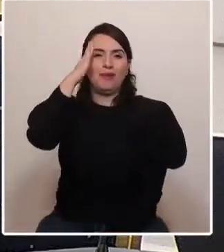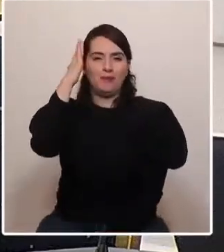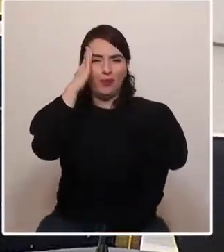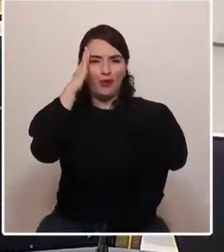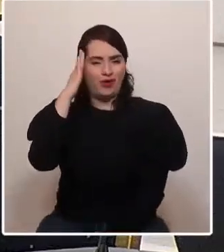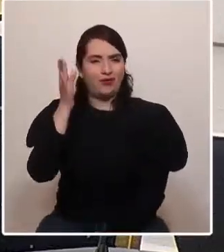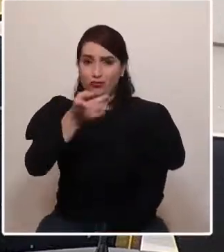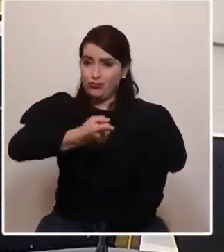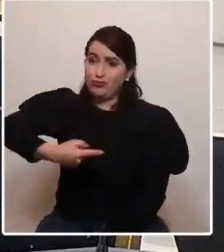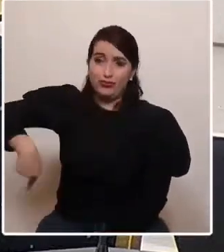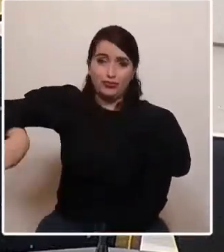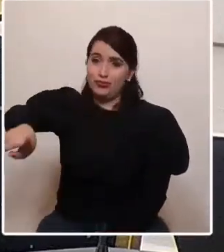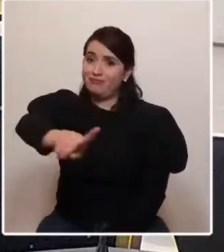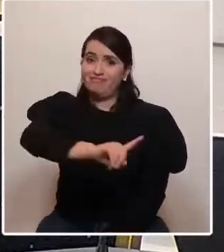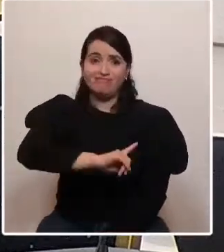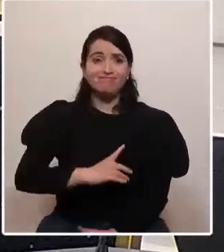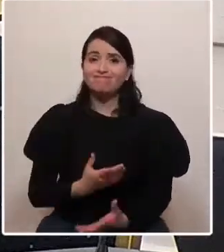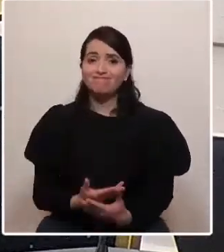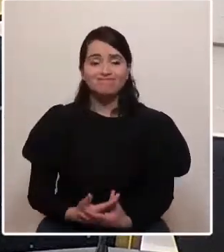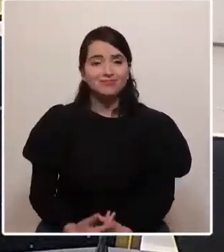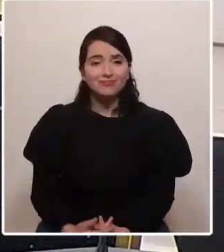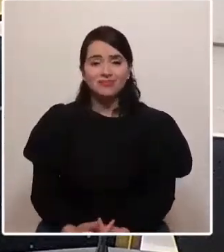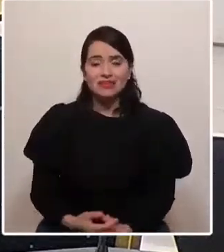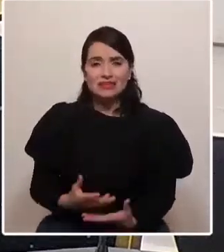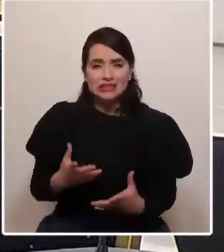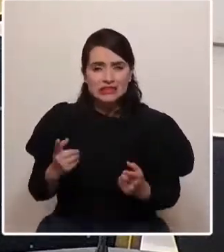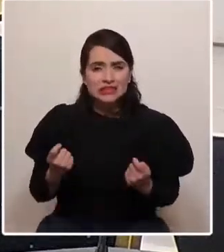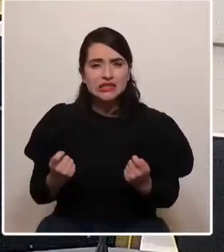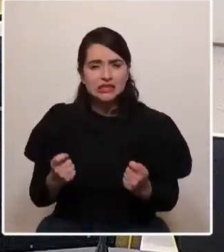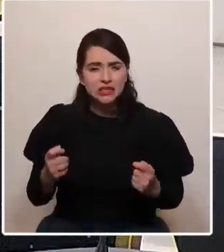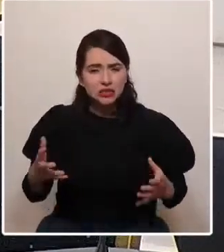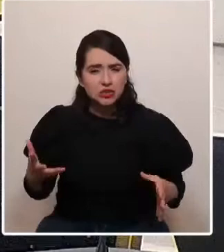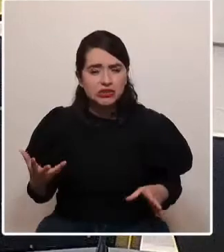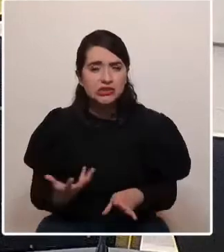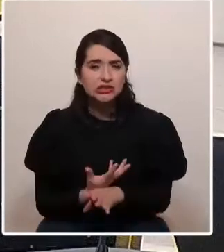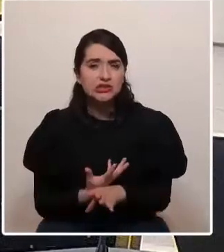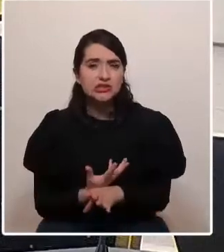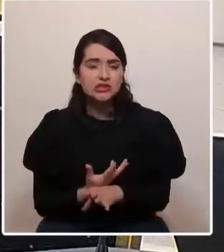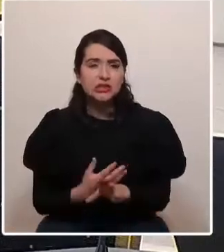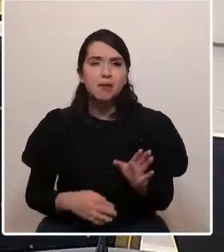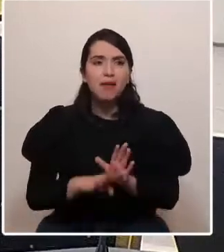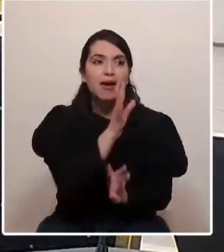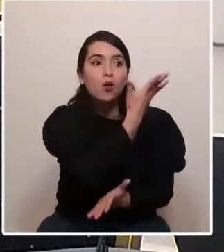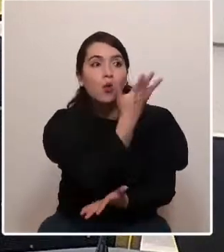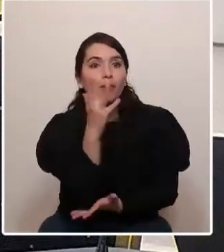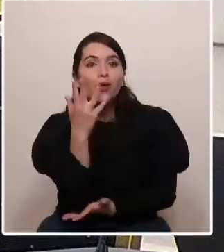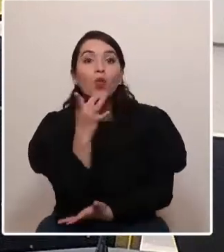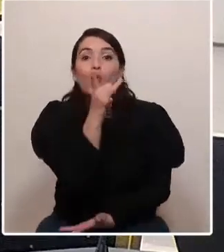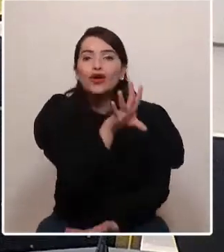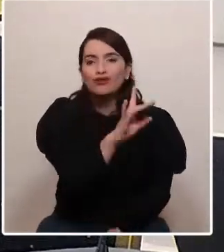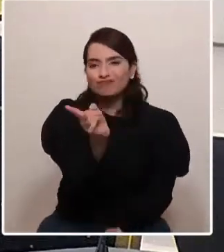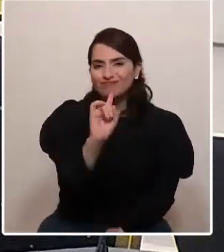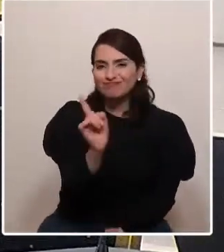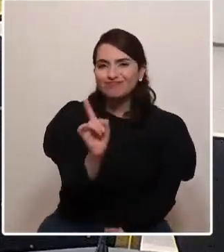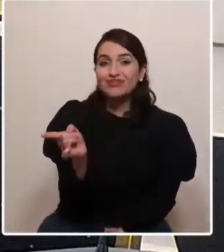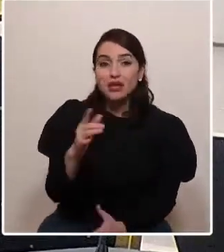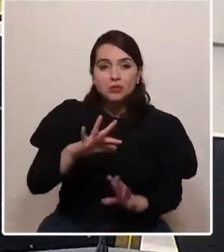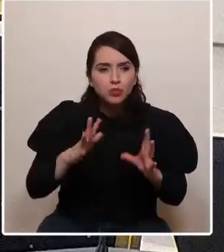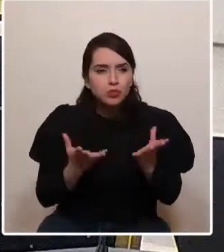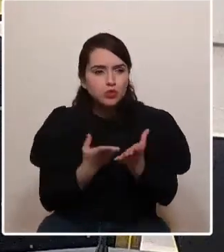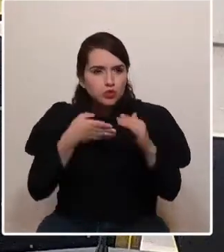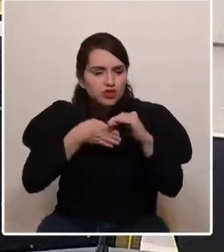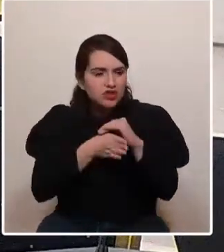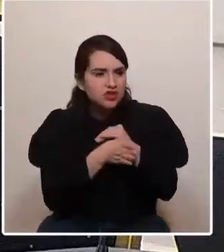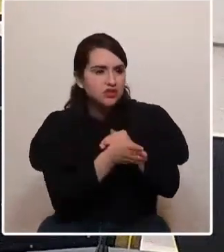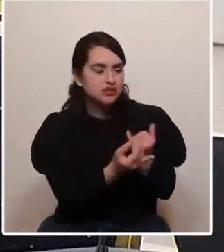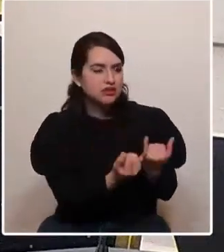con nuestros intentos, fallidos o no, por ser algo más que un paisaje. Entrar en ese mundo nos permite transitar